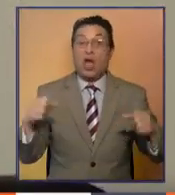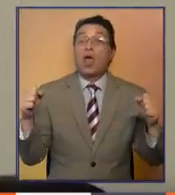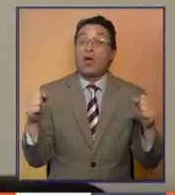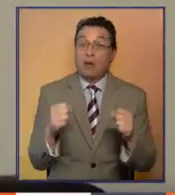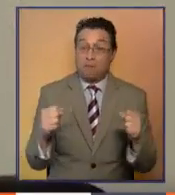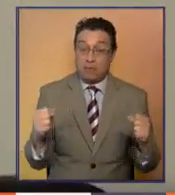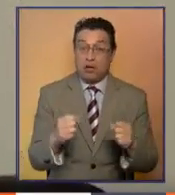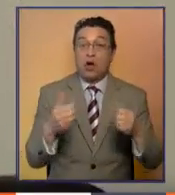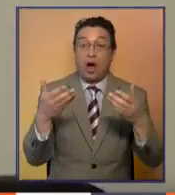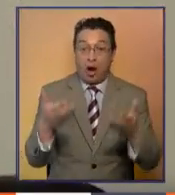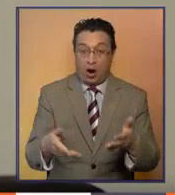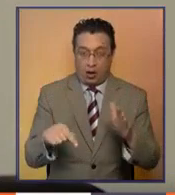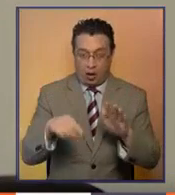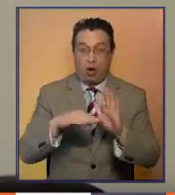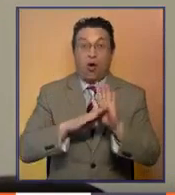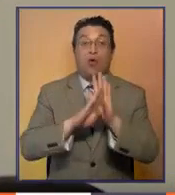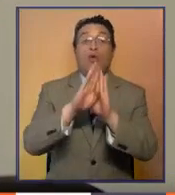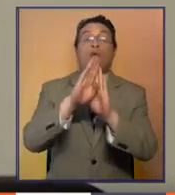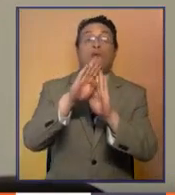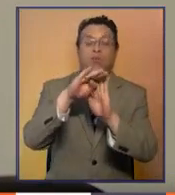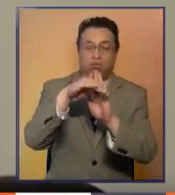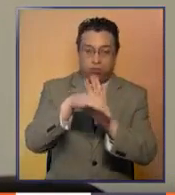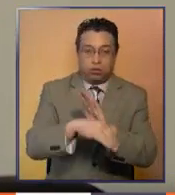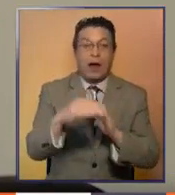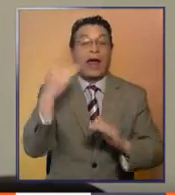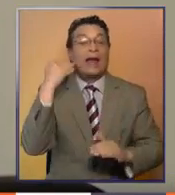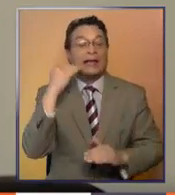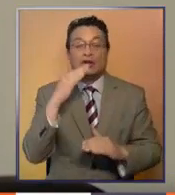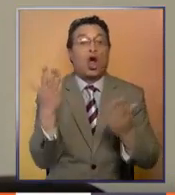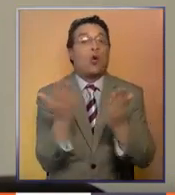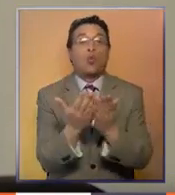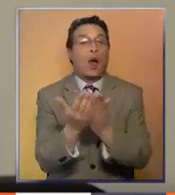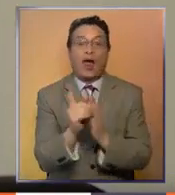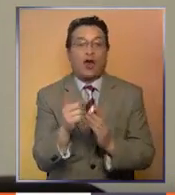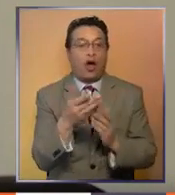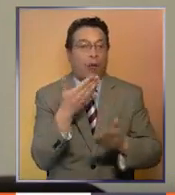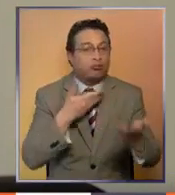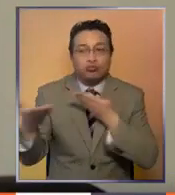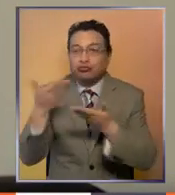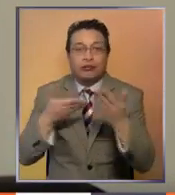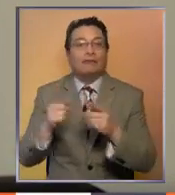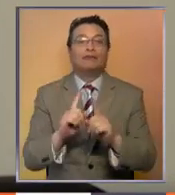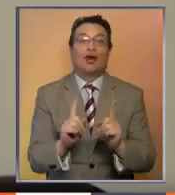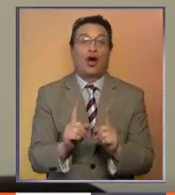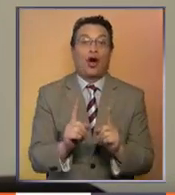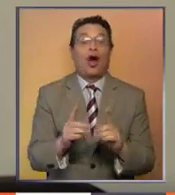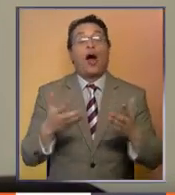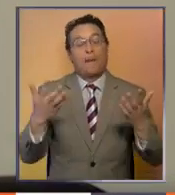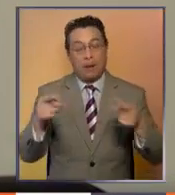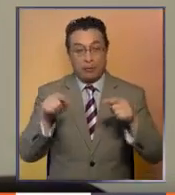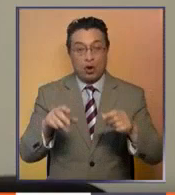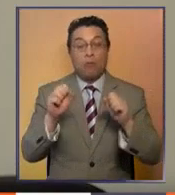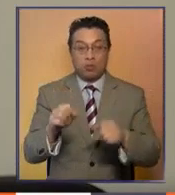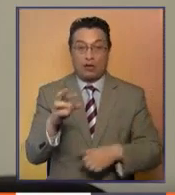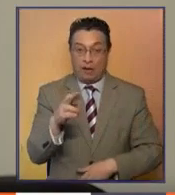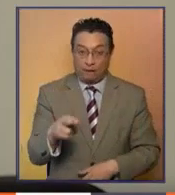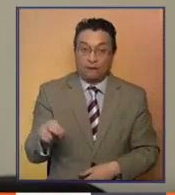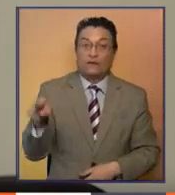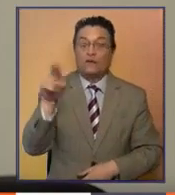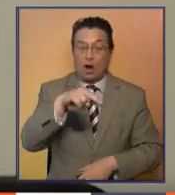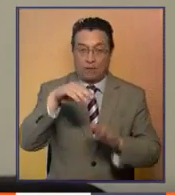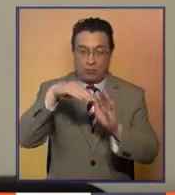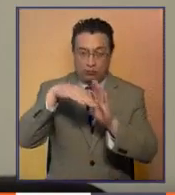probablemente este pic va a disminuir porque ya los niños no están en los colegios, pero sin embargo esto podría volver